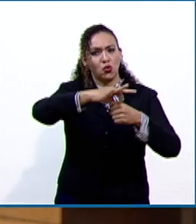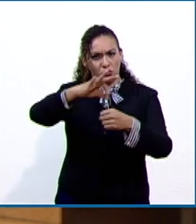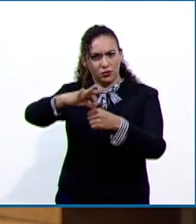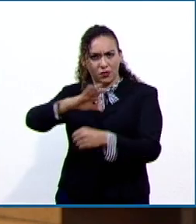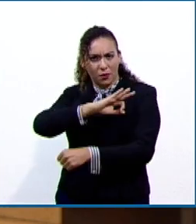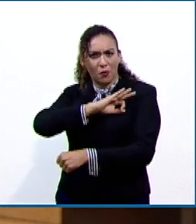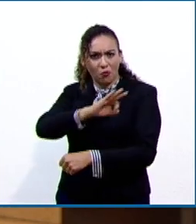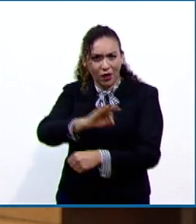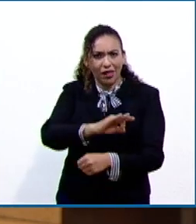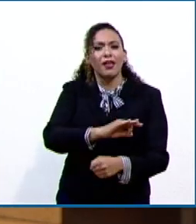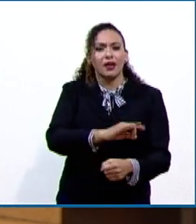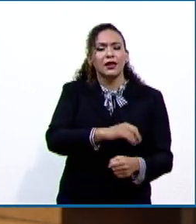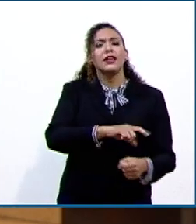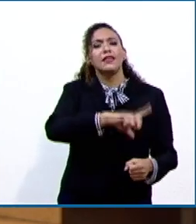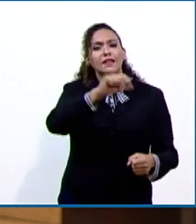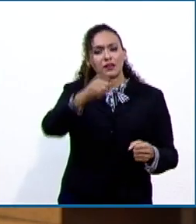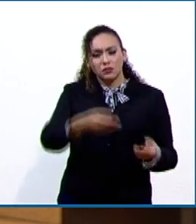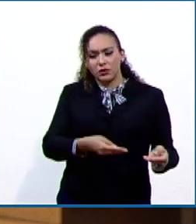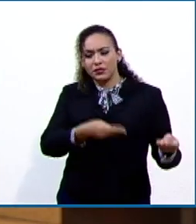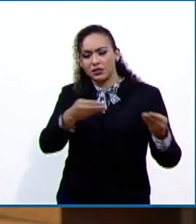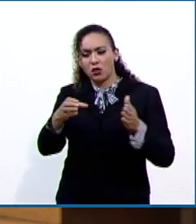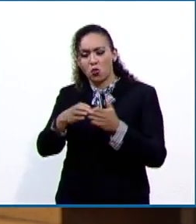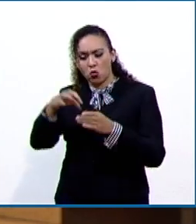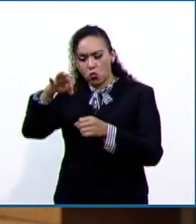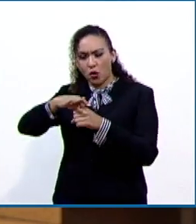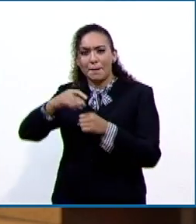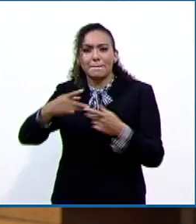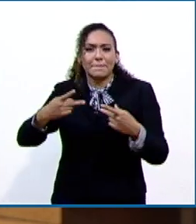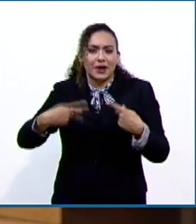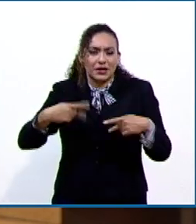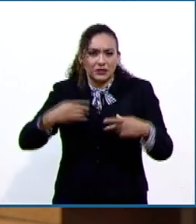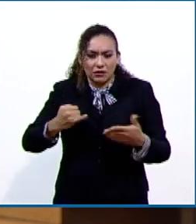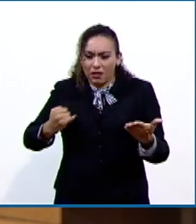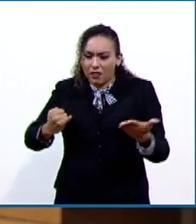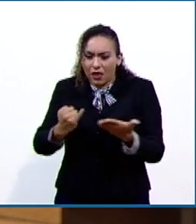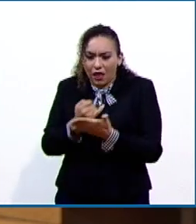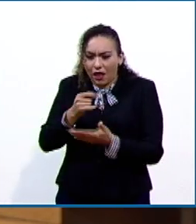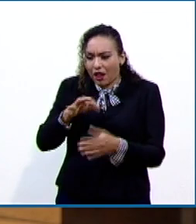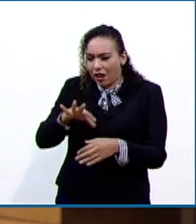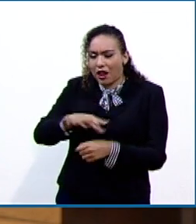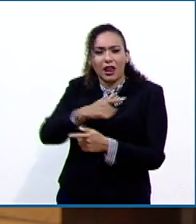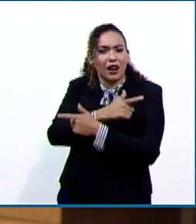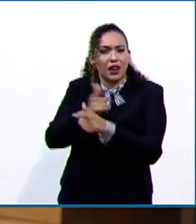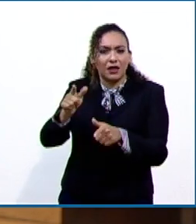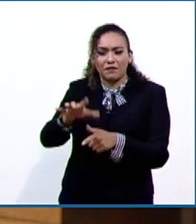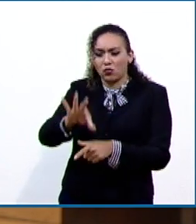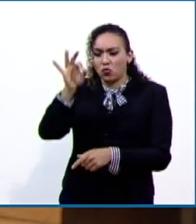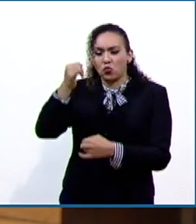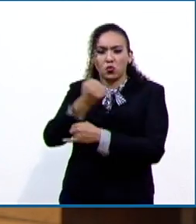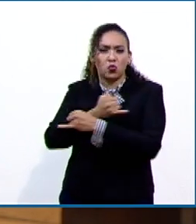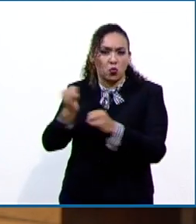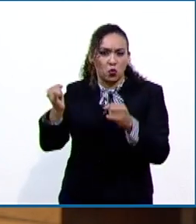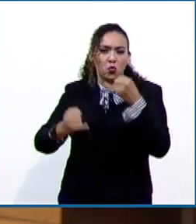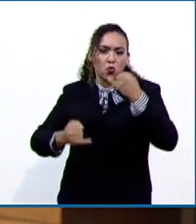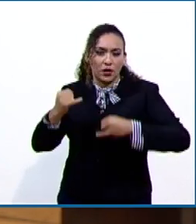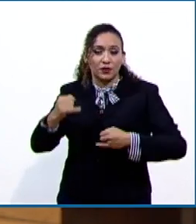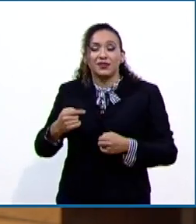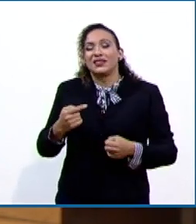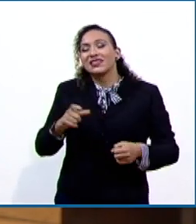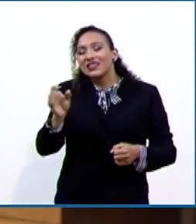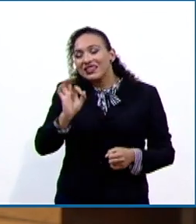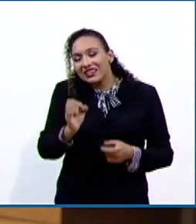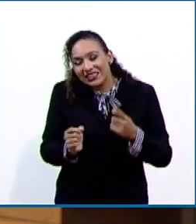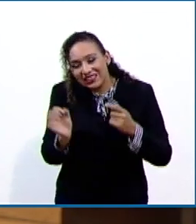a las urnas y, en su caso, tomar la decisión que quieran tomar. Puede no gustarnos la reforma